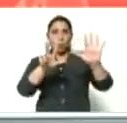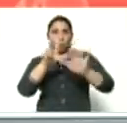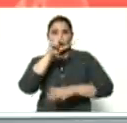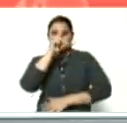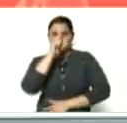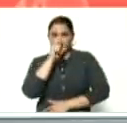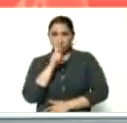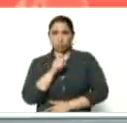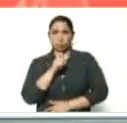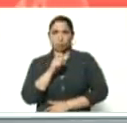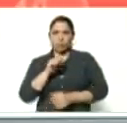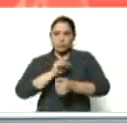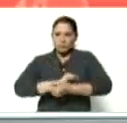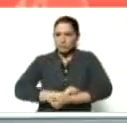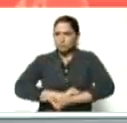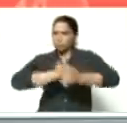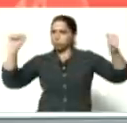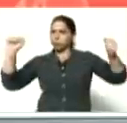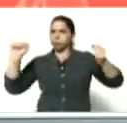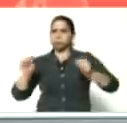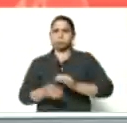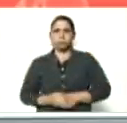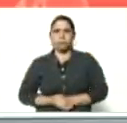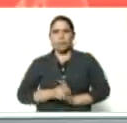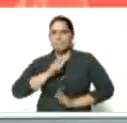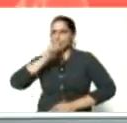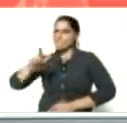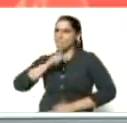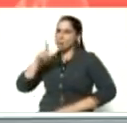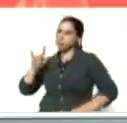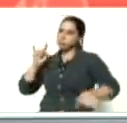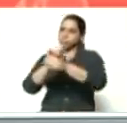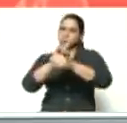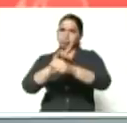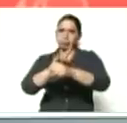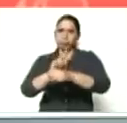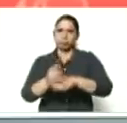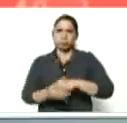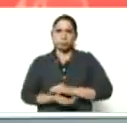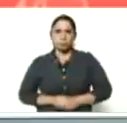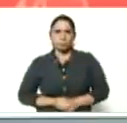8 años rompiendo definitivamente el maleficio de la traición,